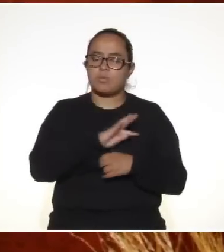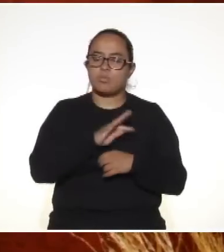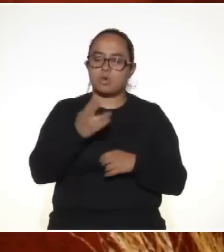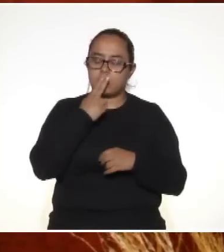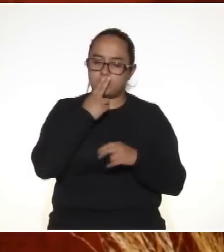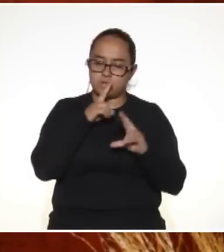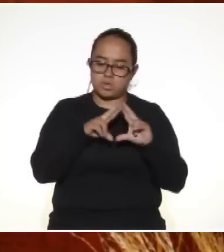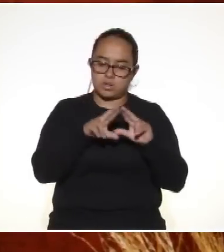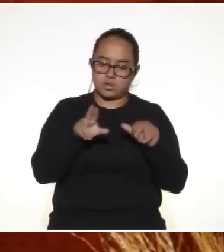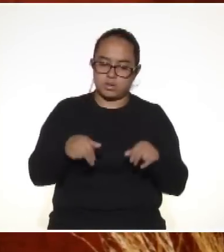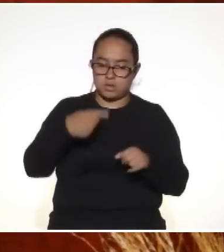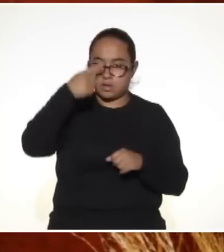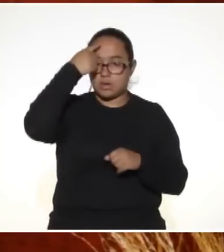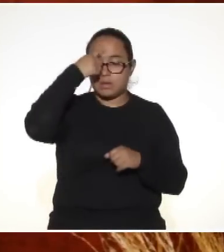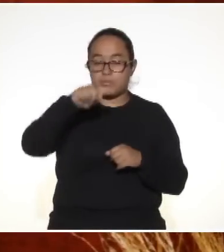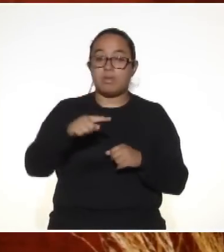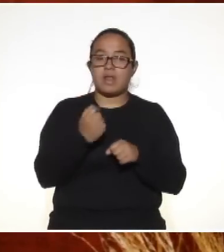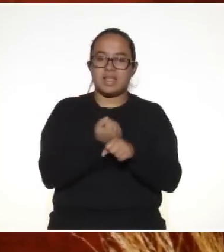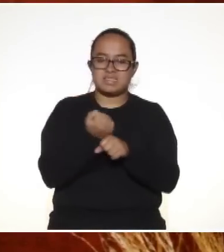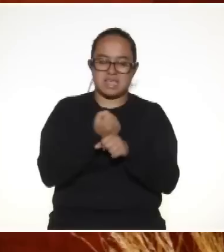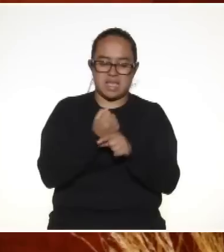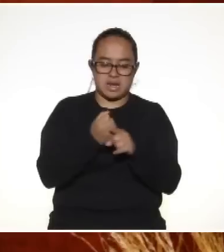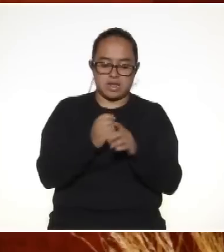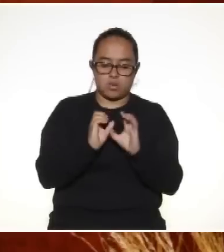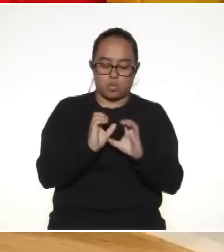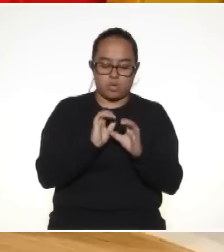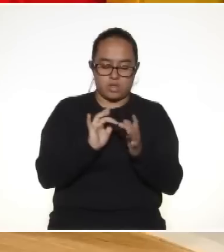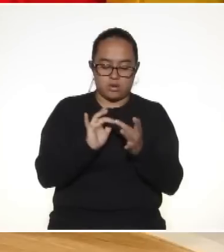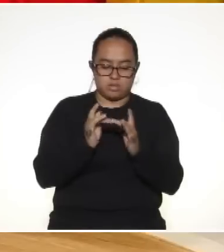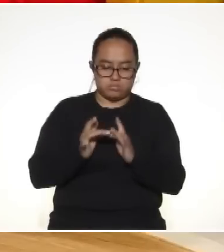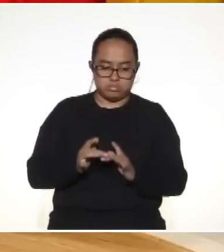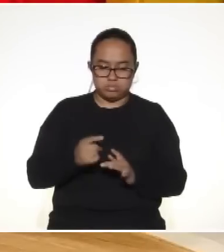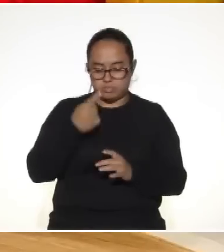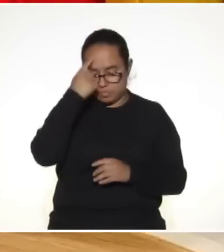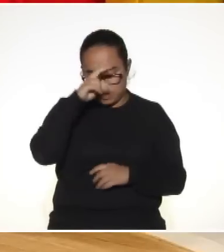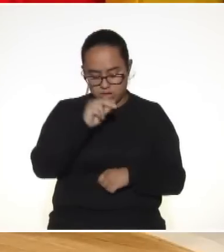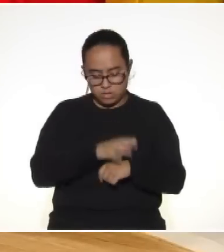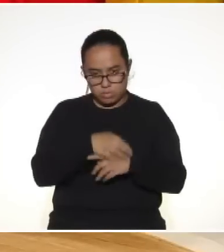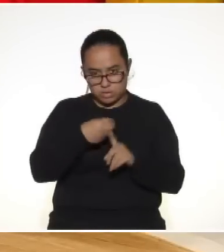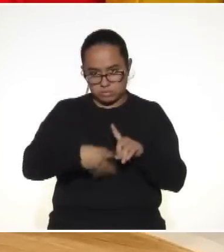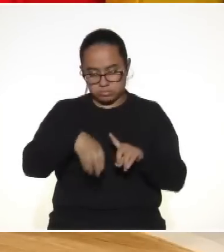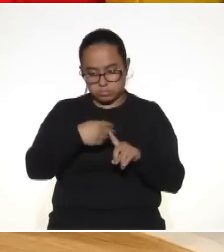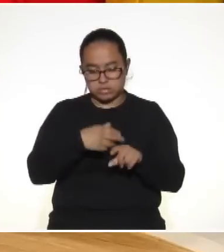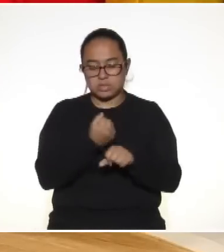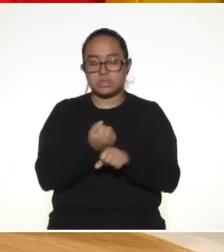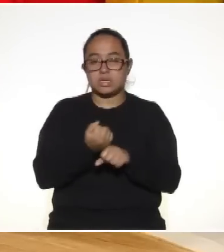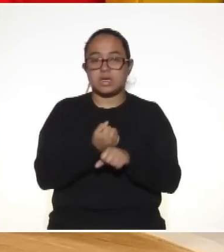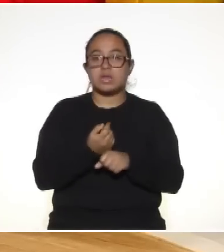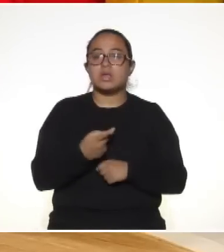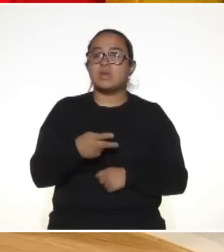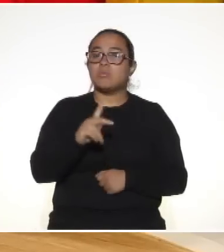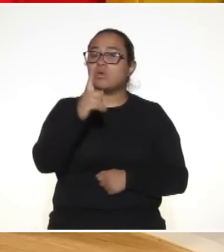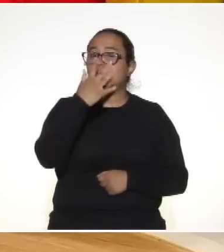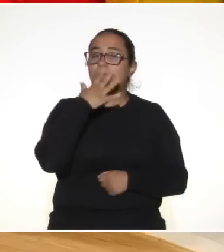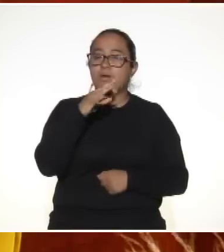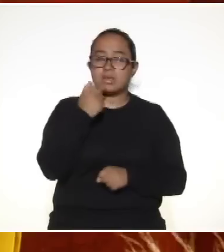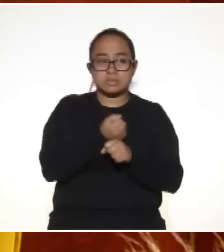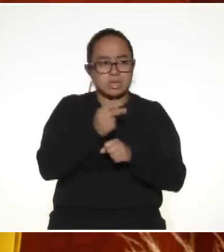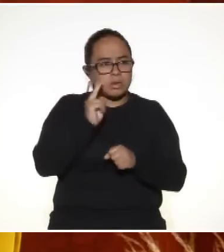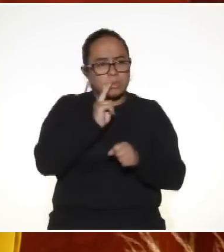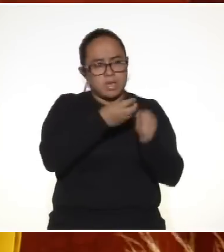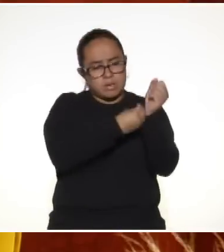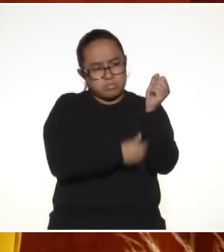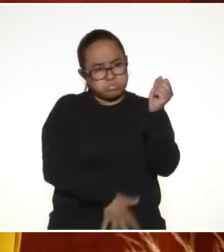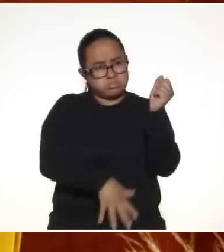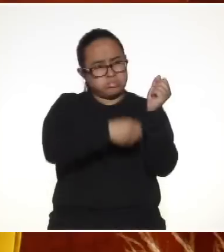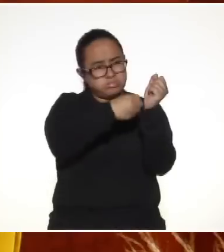para contraer los vasos sanguíneos y disminuir el flujo, la cantidad. Pero sí, cualquier sangrado que se ve